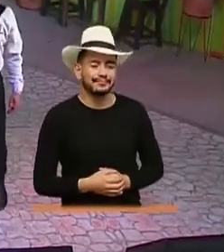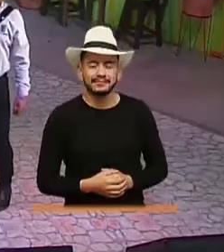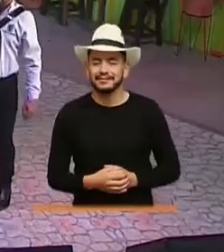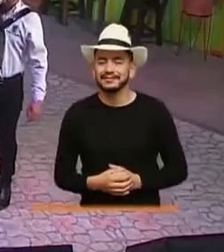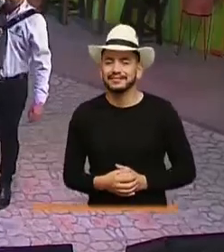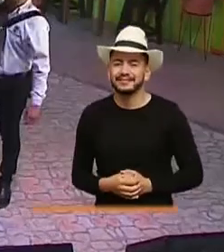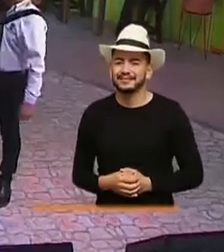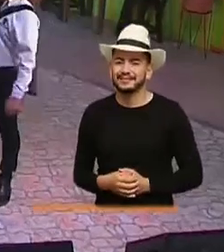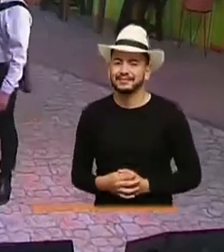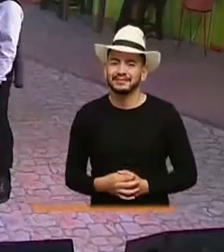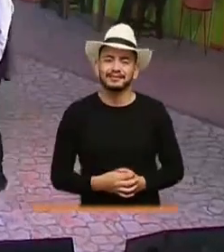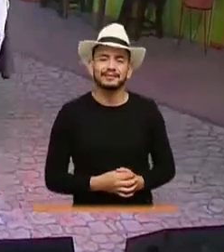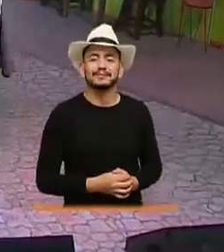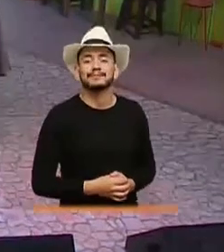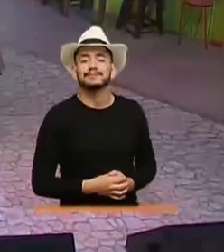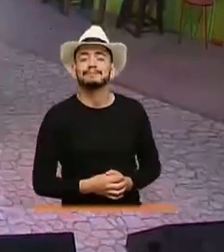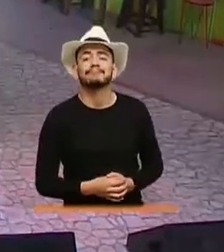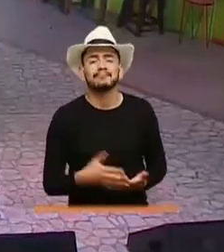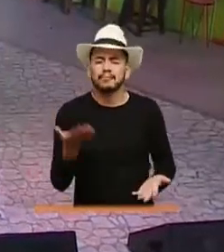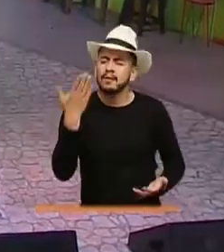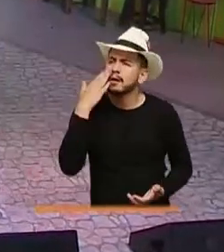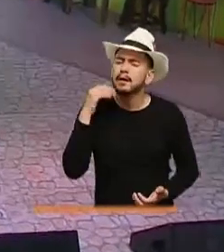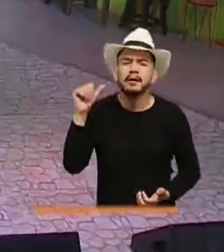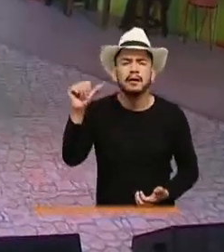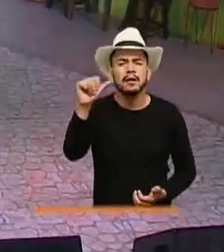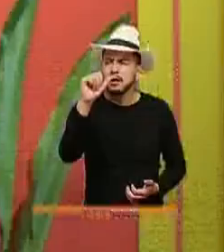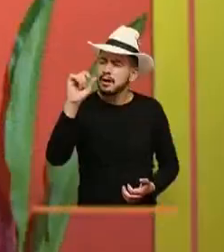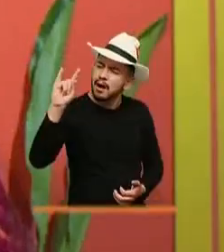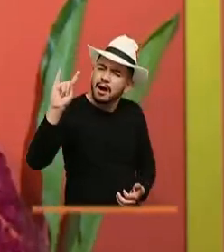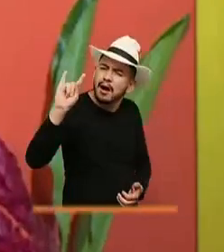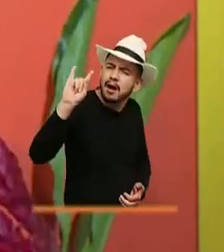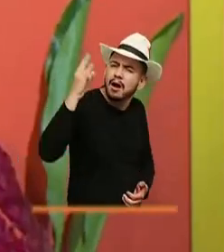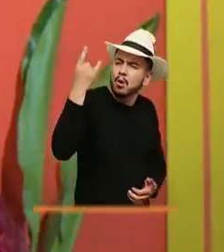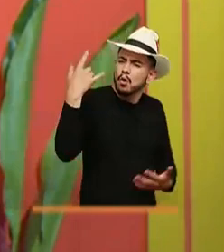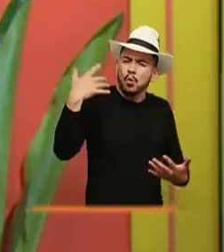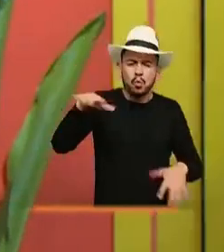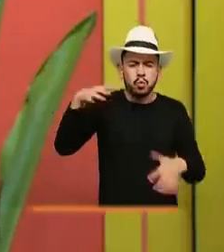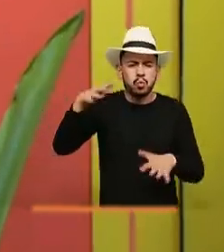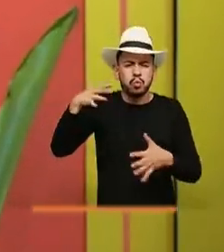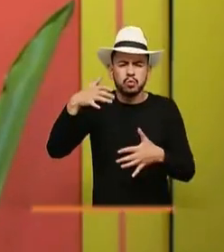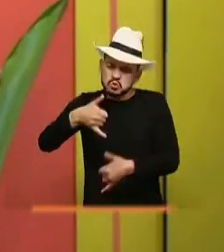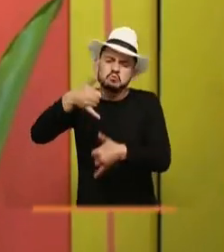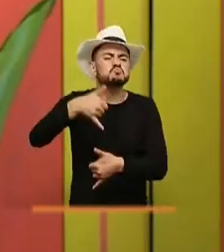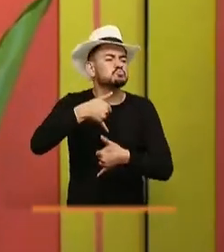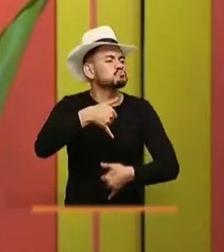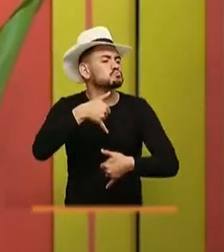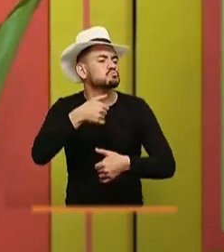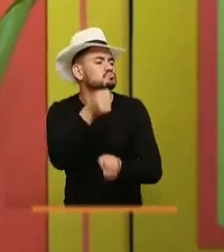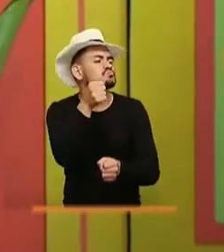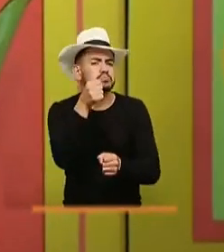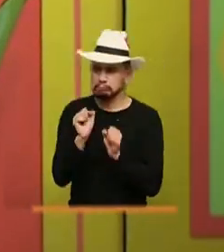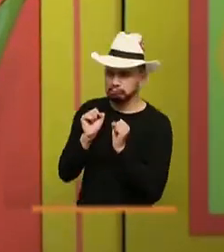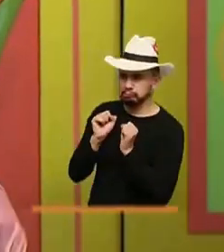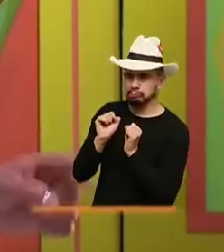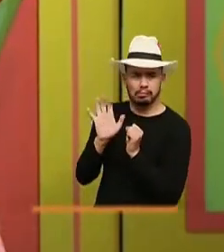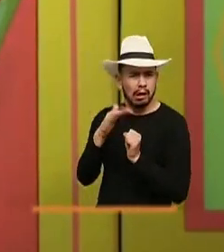Cuando la mujer es brava y con la escoba amenaza, para evitar un